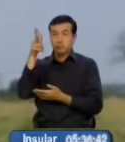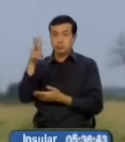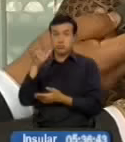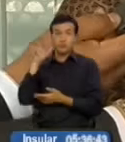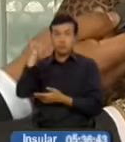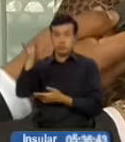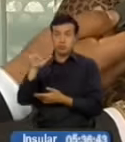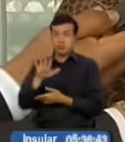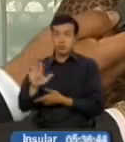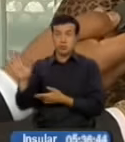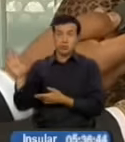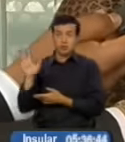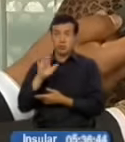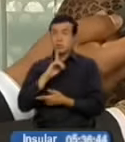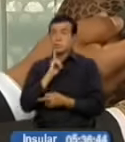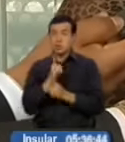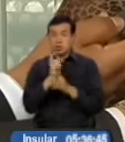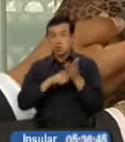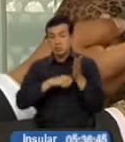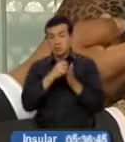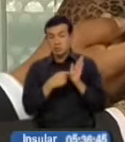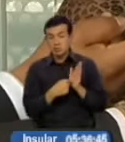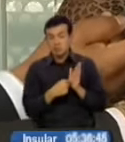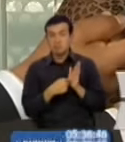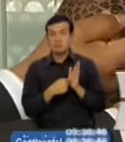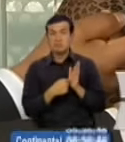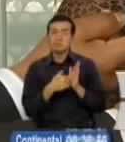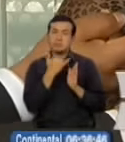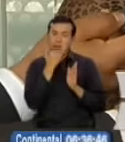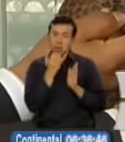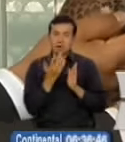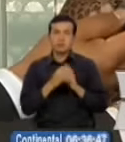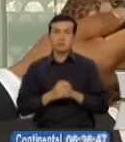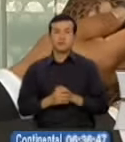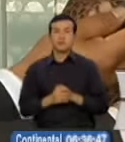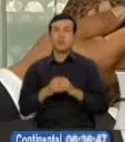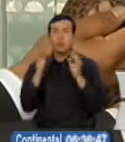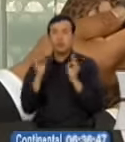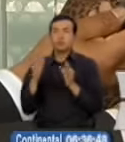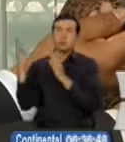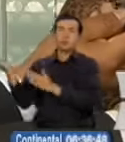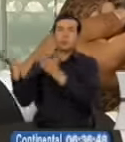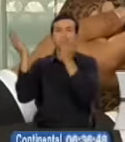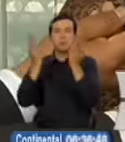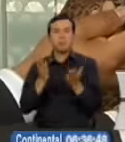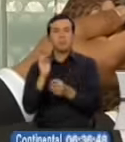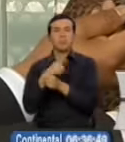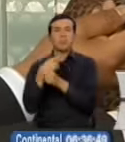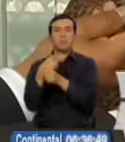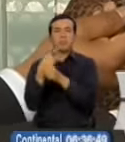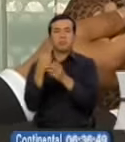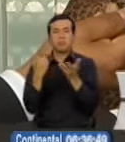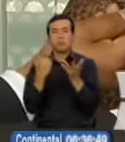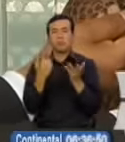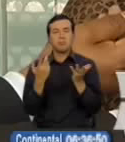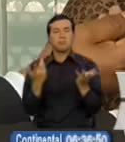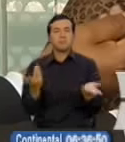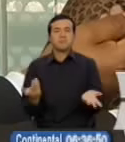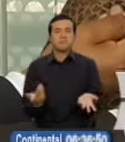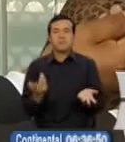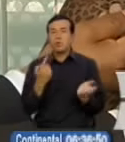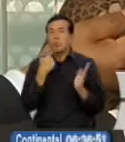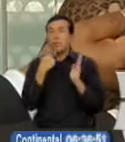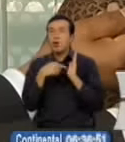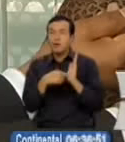contrato. Hemos visto discrecionalidad a la hora de recibir los helicópteros, por ejemplo,